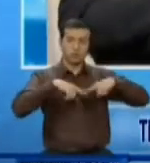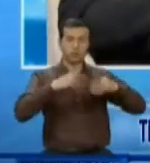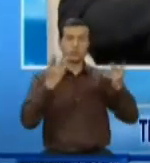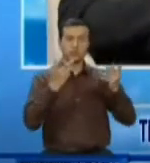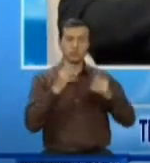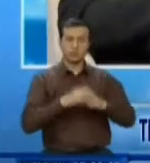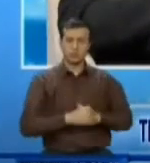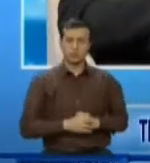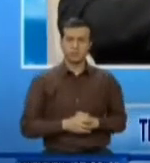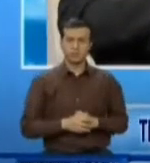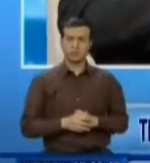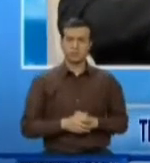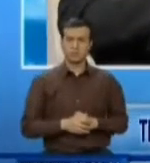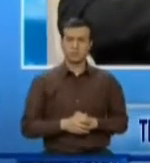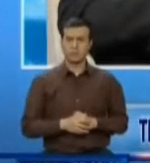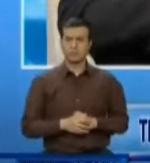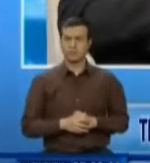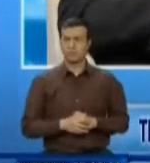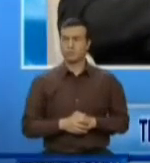país